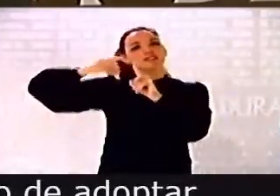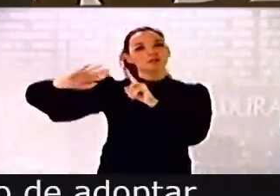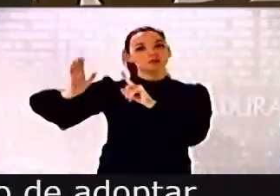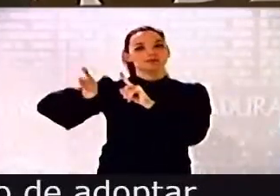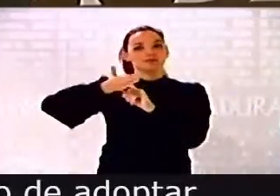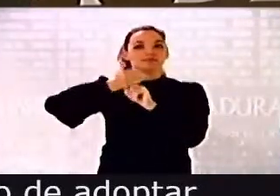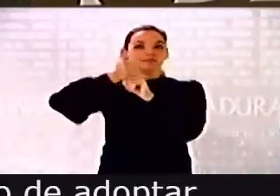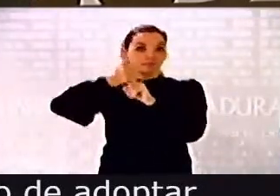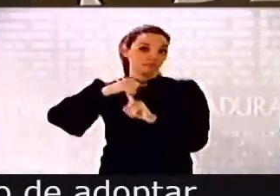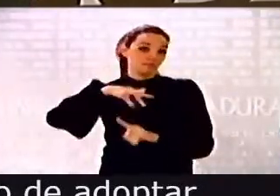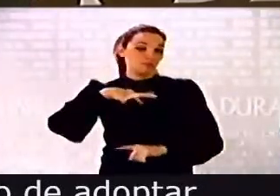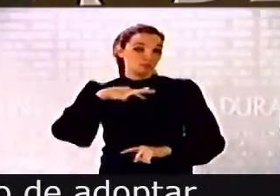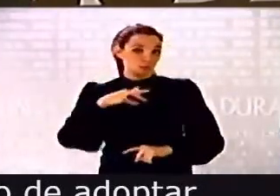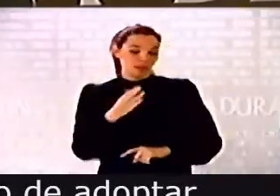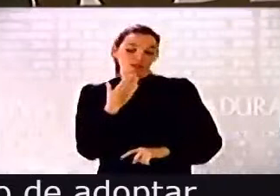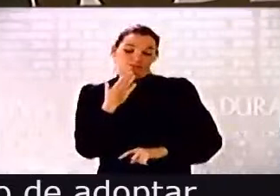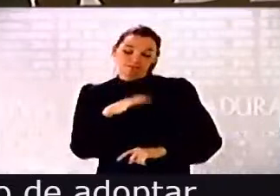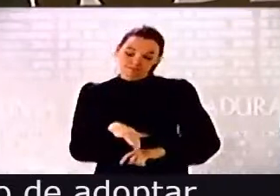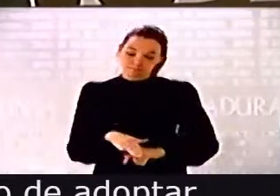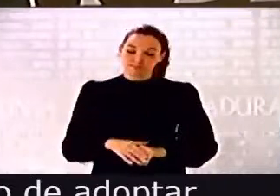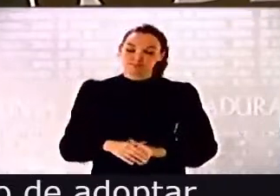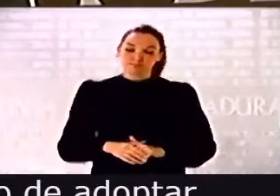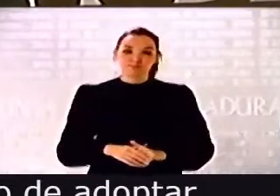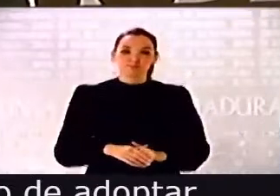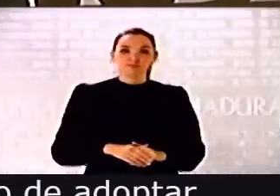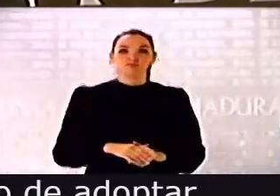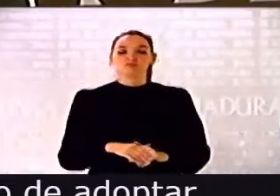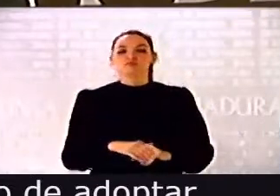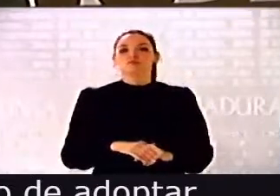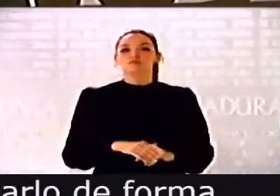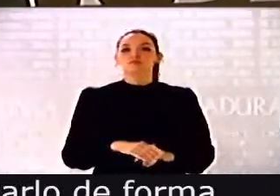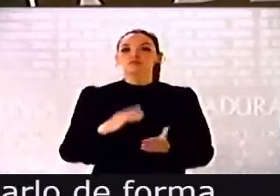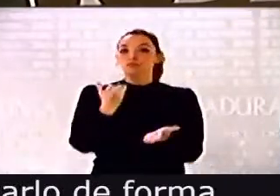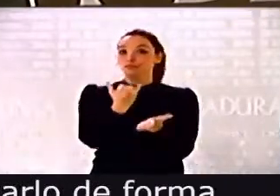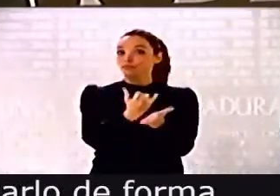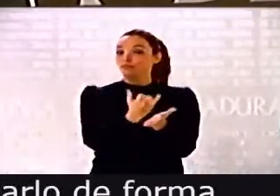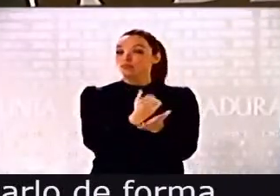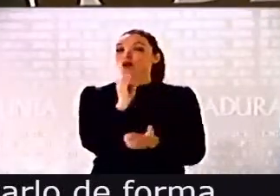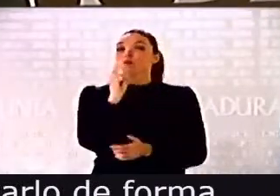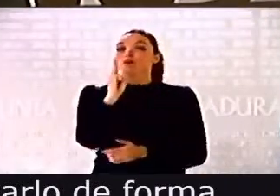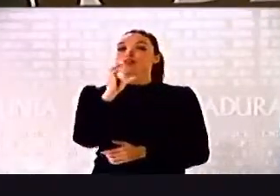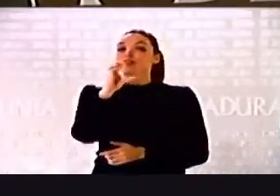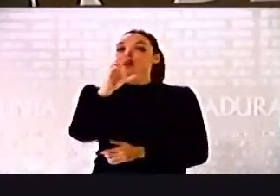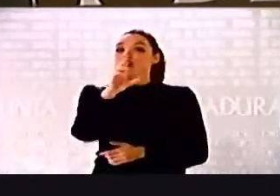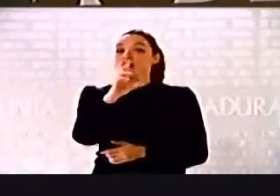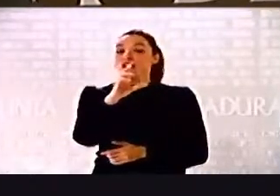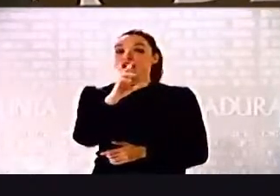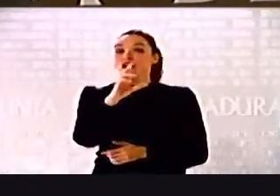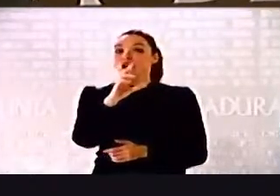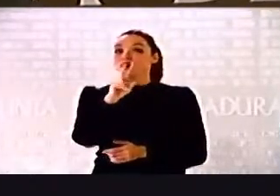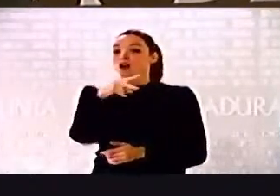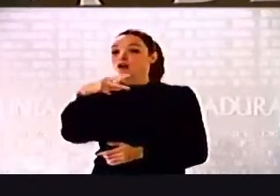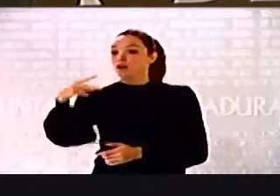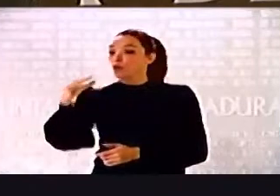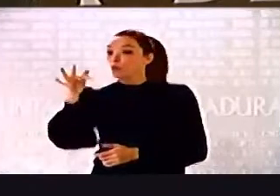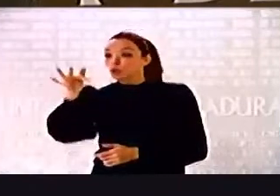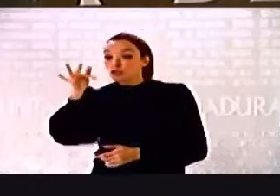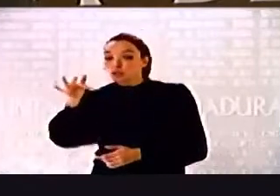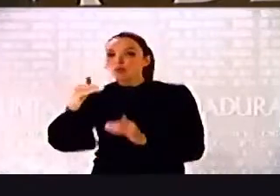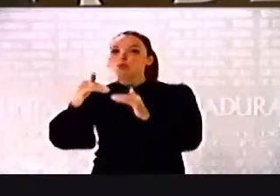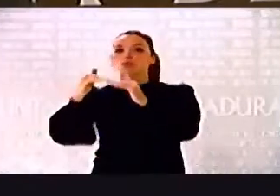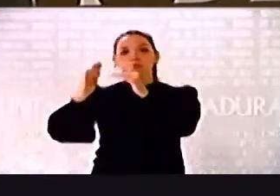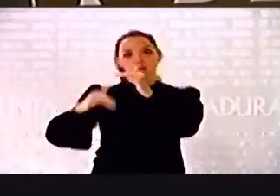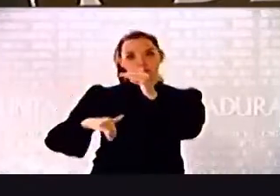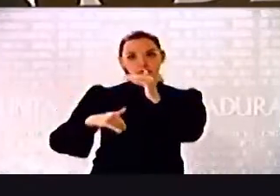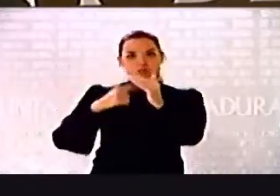forma adecuada. Y la positividad de las PCR en el día de hoy ha disminuido sustancialmente con respecto a